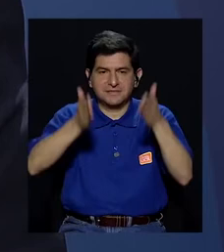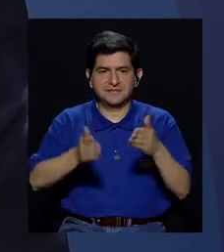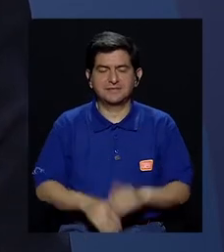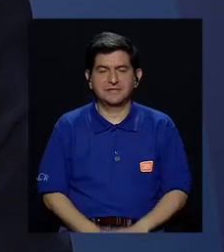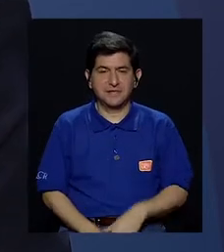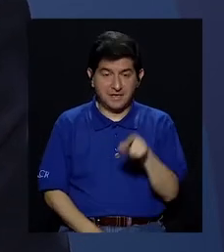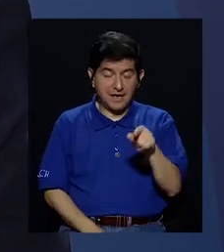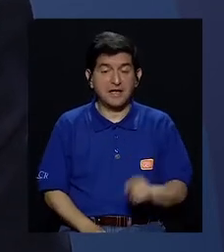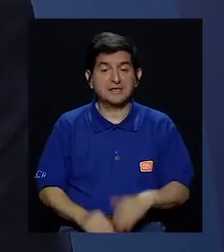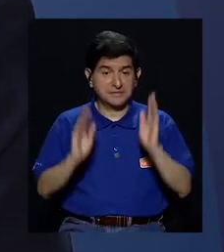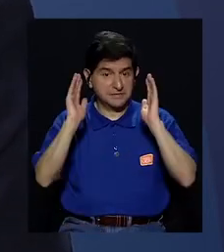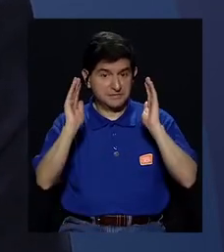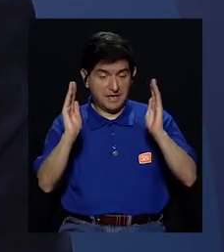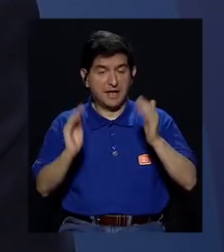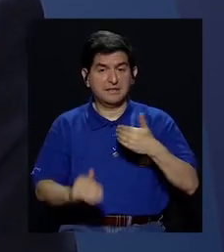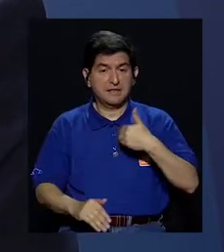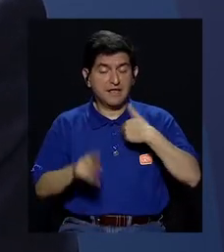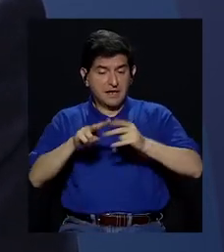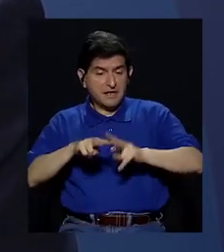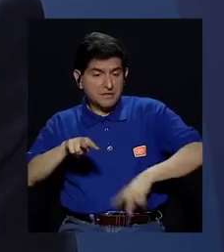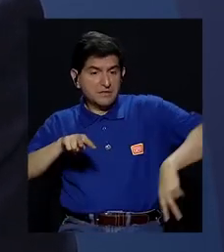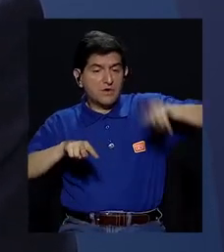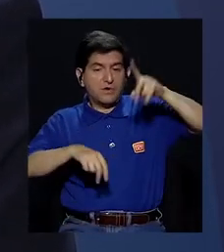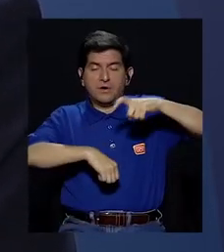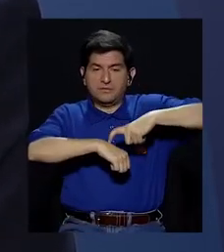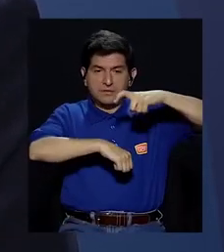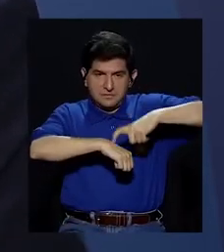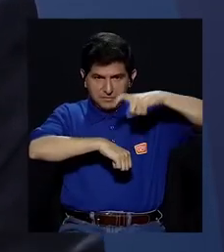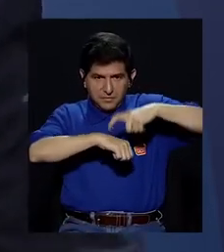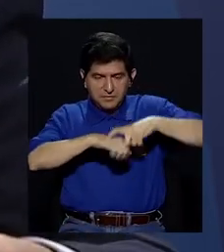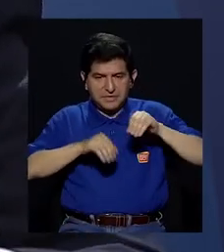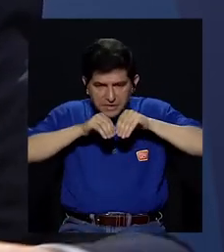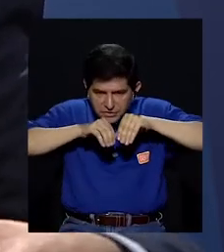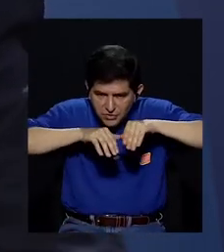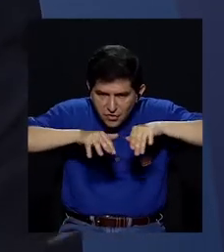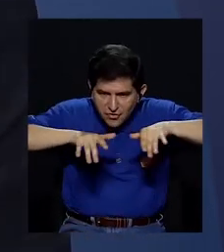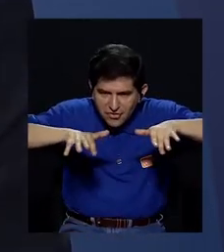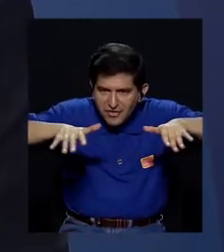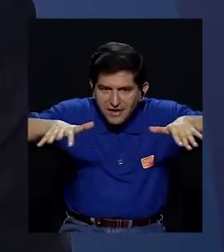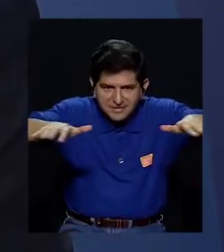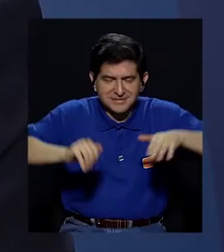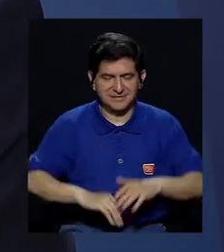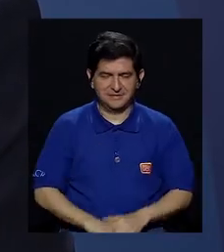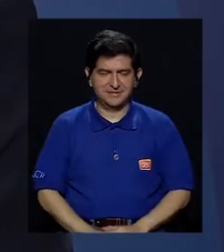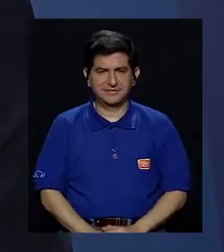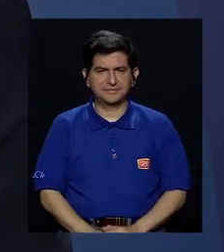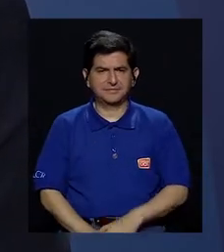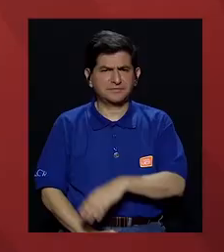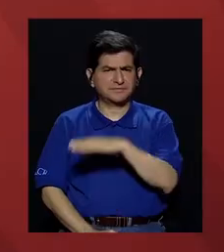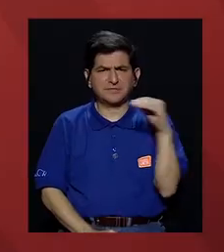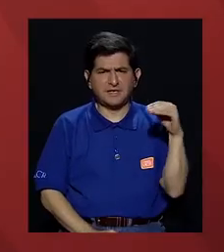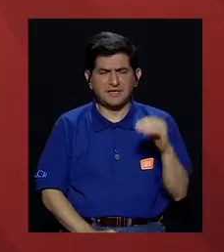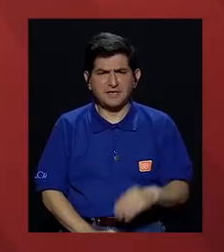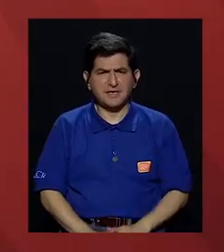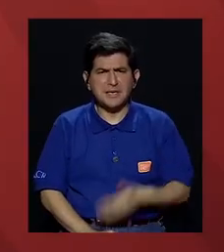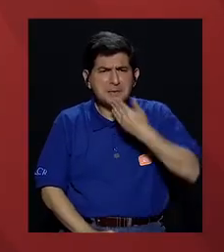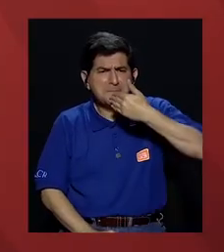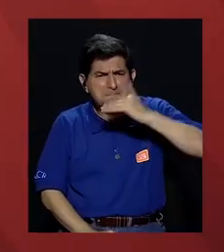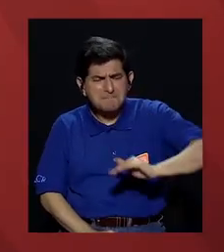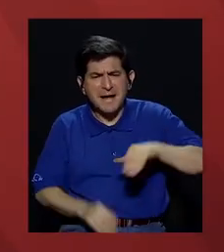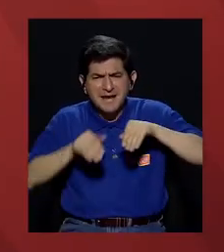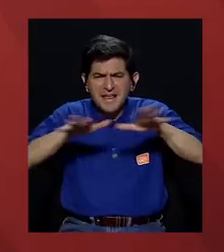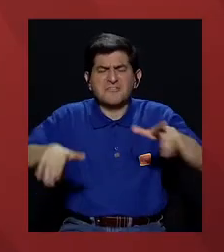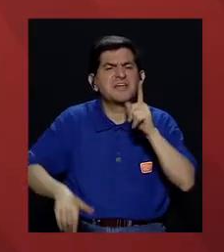candidato lo suficientemente grande como para tener ventaja a la hora de extender su sonrisa en quién se fregó en